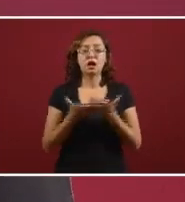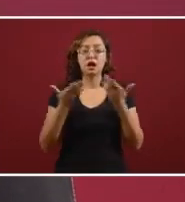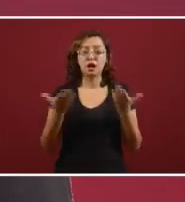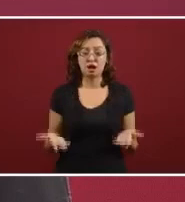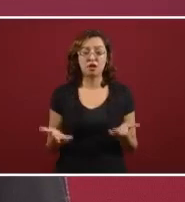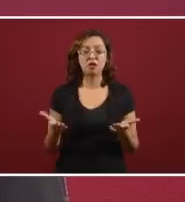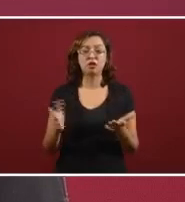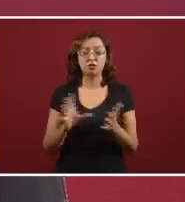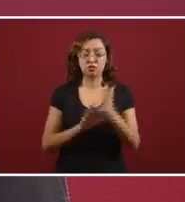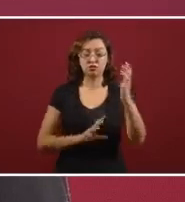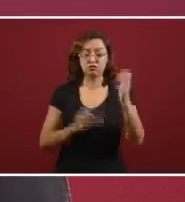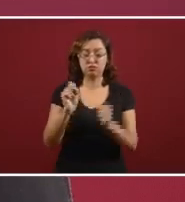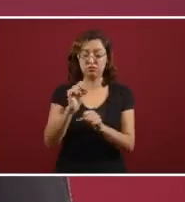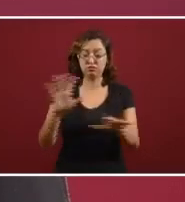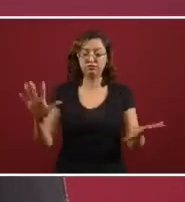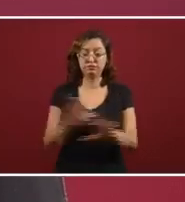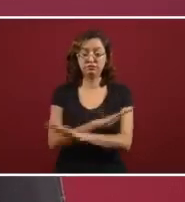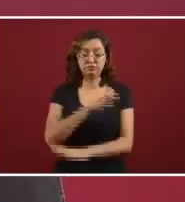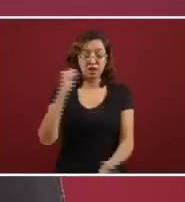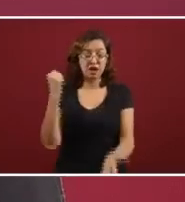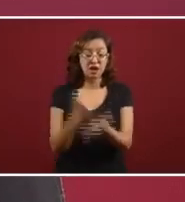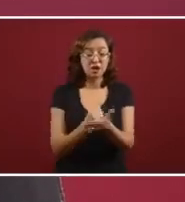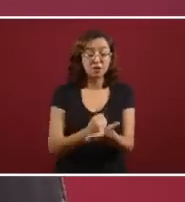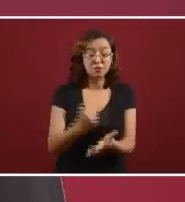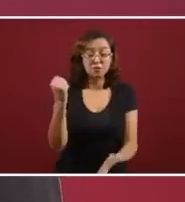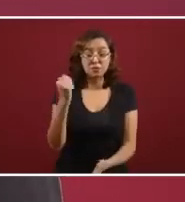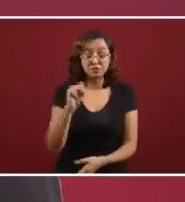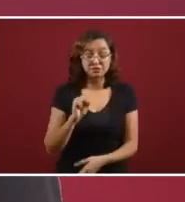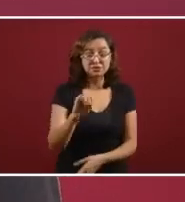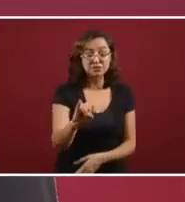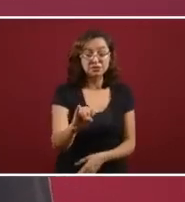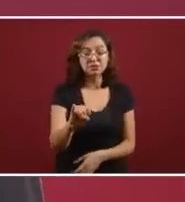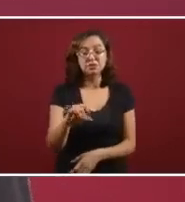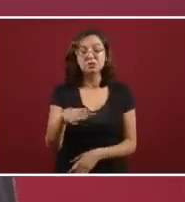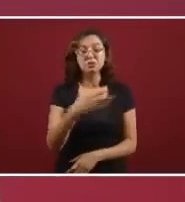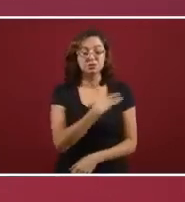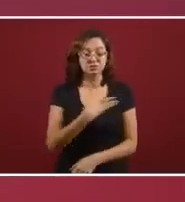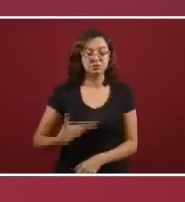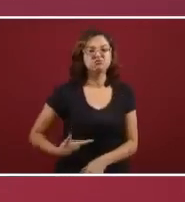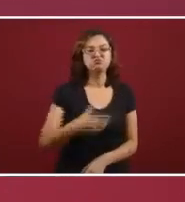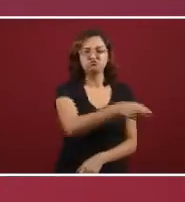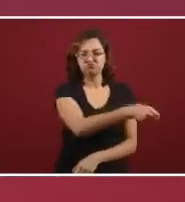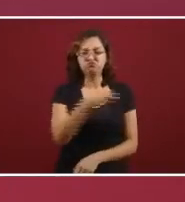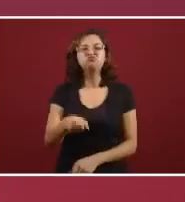reforma, si se aprueba, se va a poder juzgar al presidente